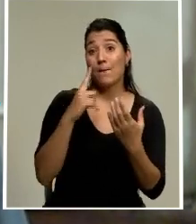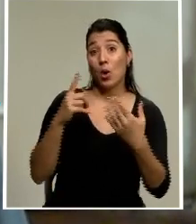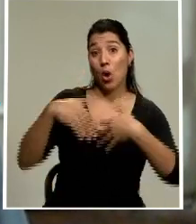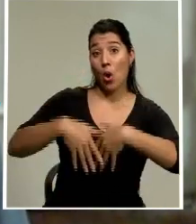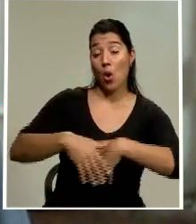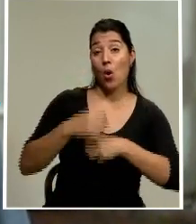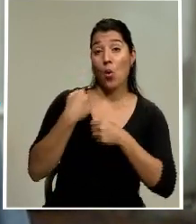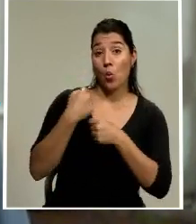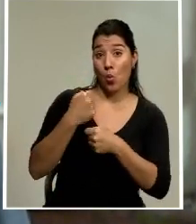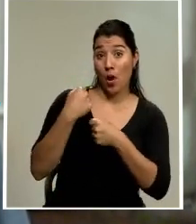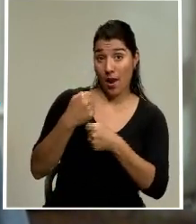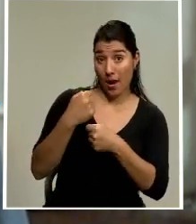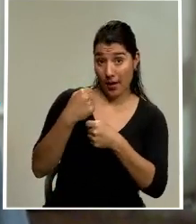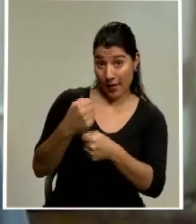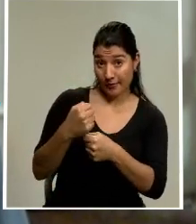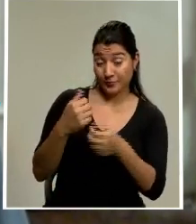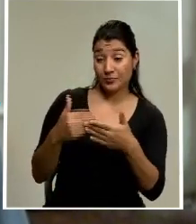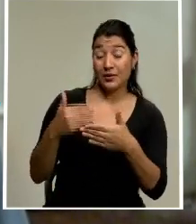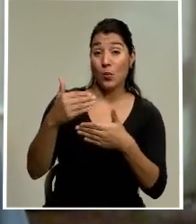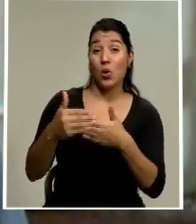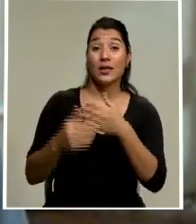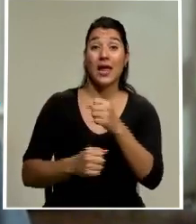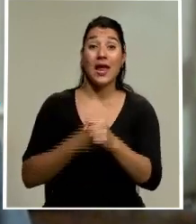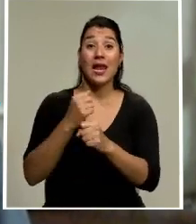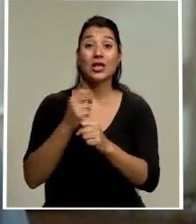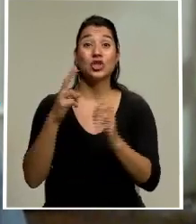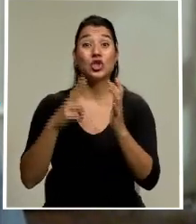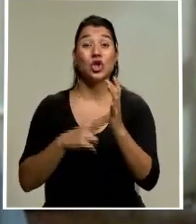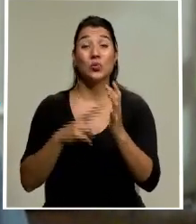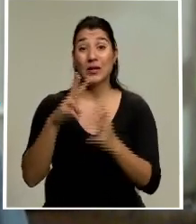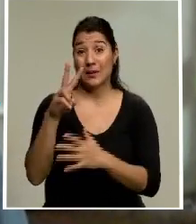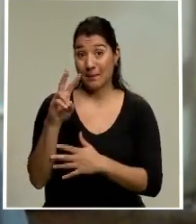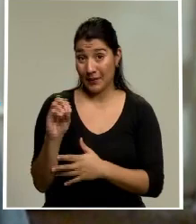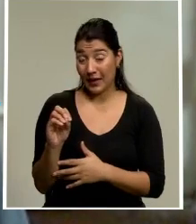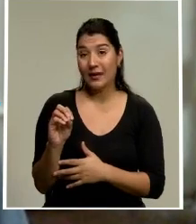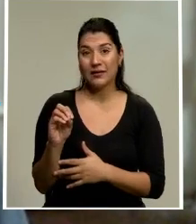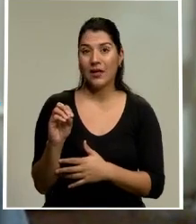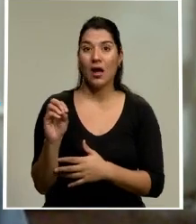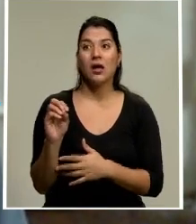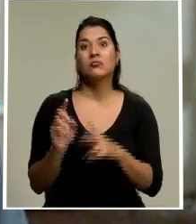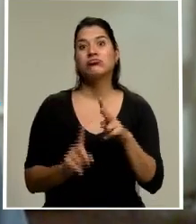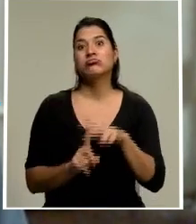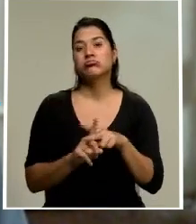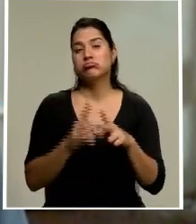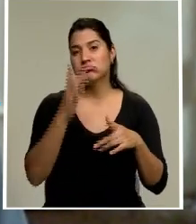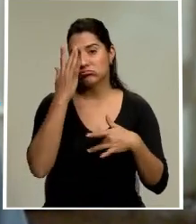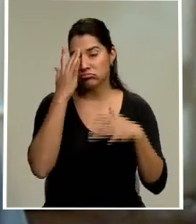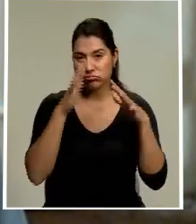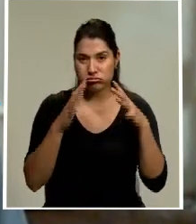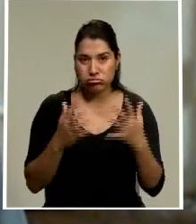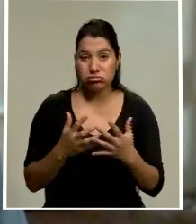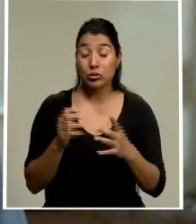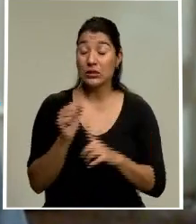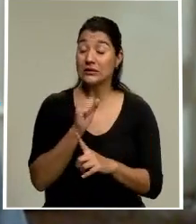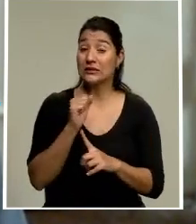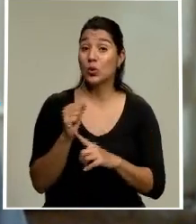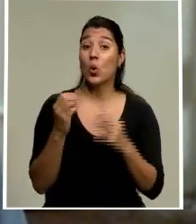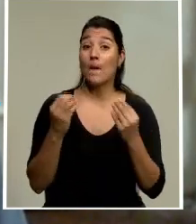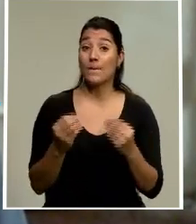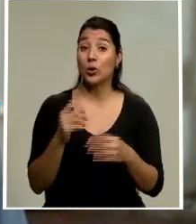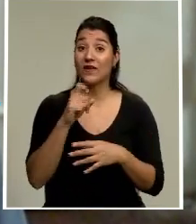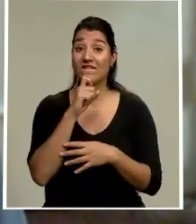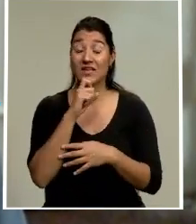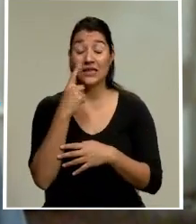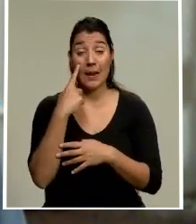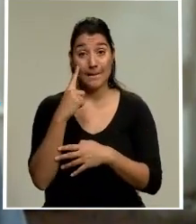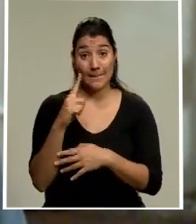conocemos. Después, en el año 2020, el año pandémico, también una situación muy difícil para el